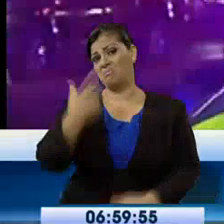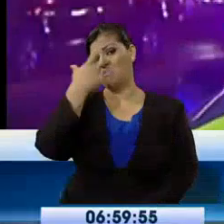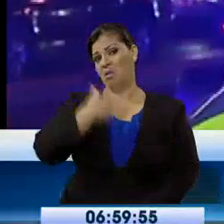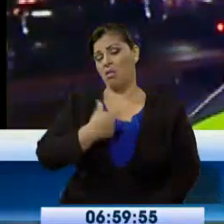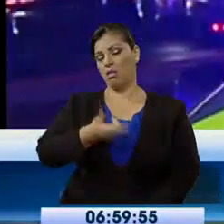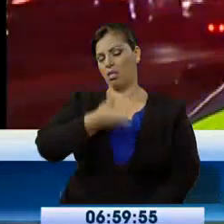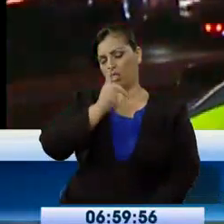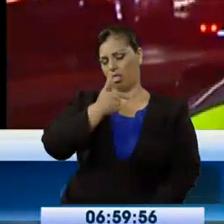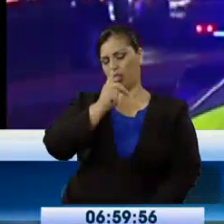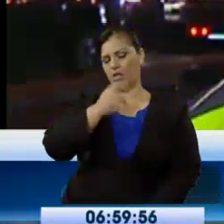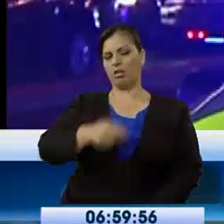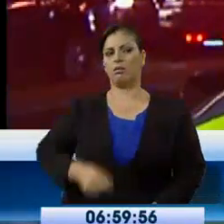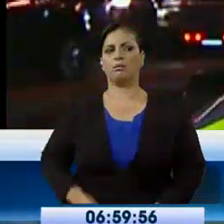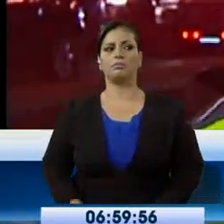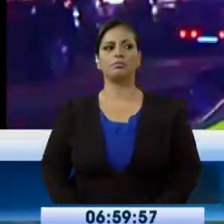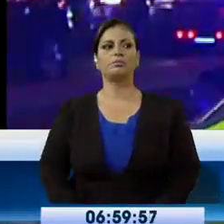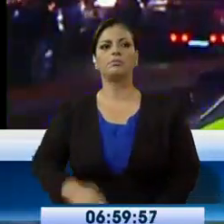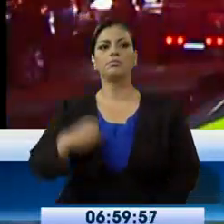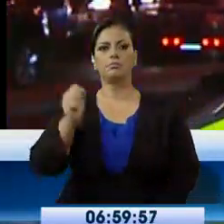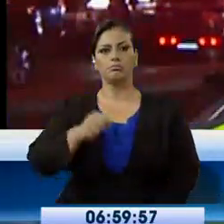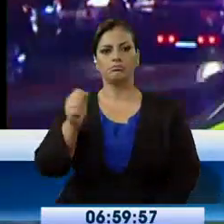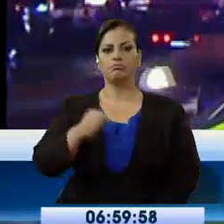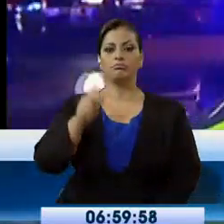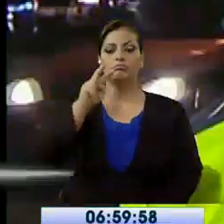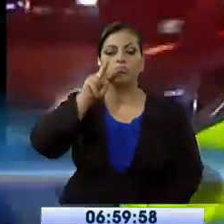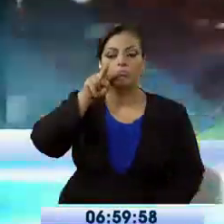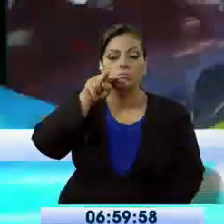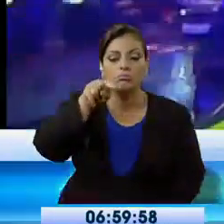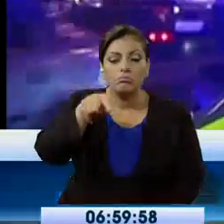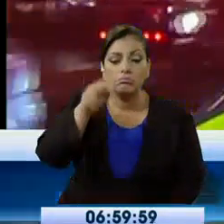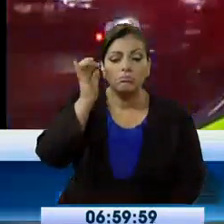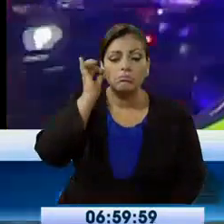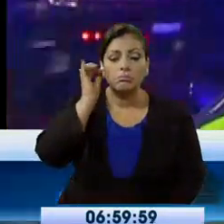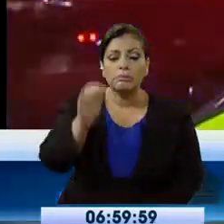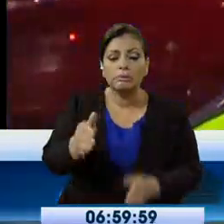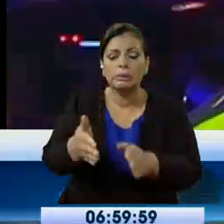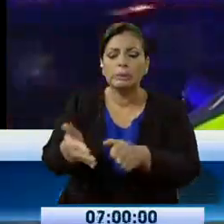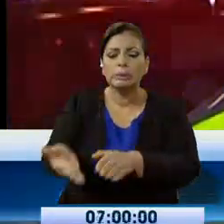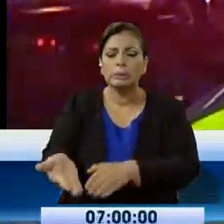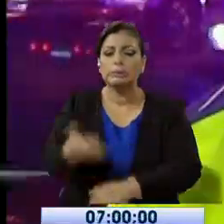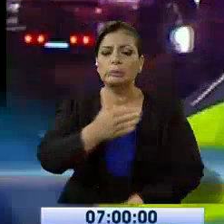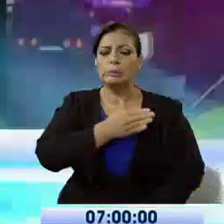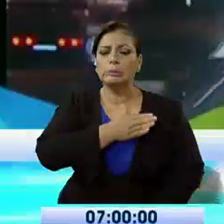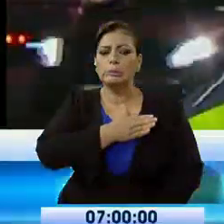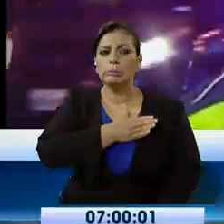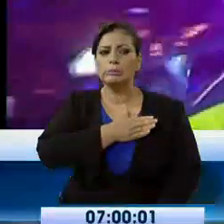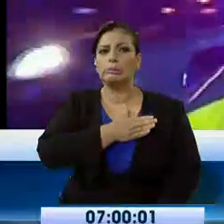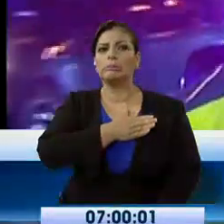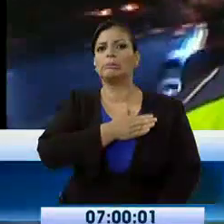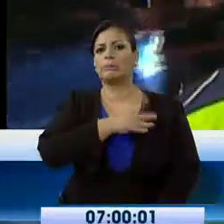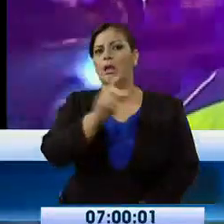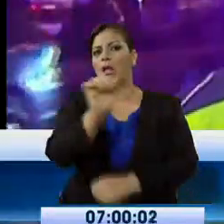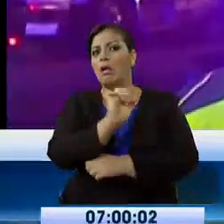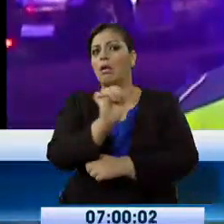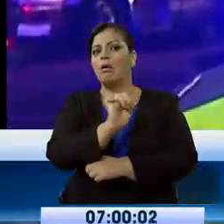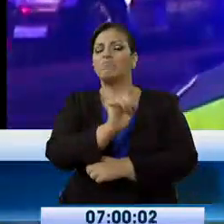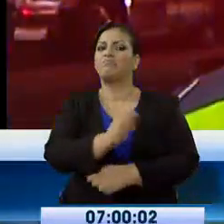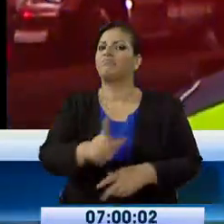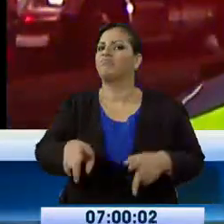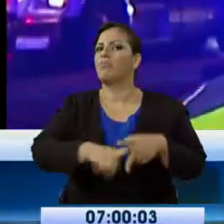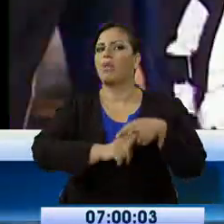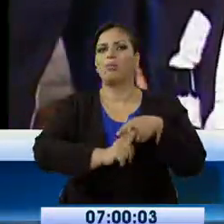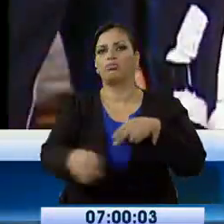Y encontramos con la señora que lastimosamente falleció ya en la calzada, no hay vehículo. De momento se va a proceder a elaborar parte